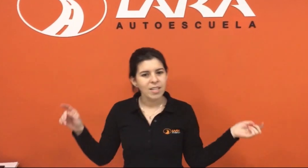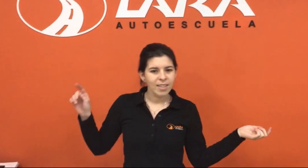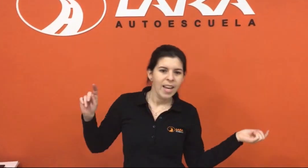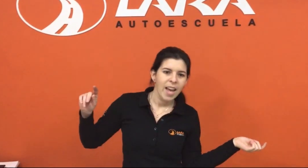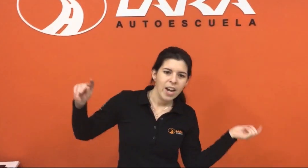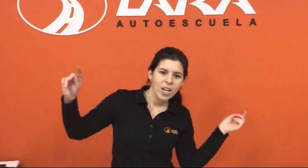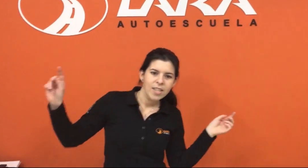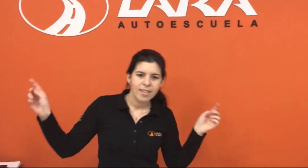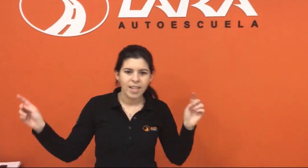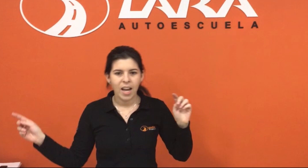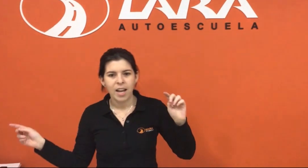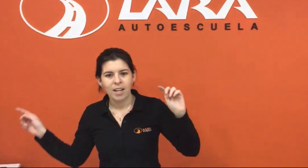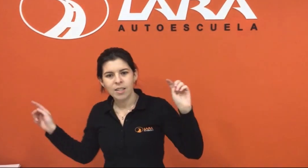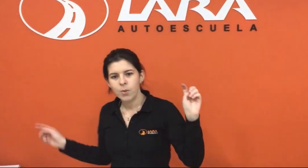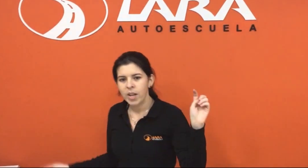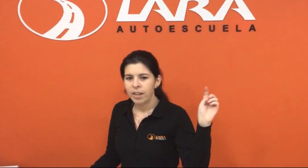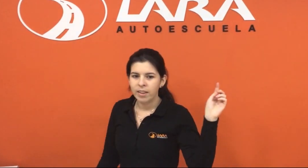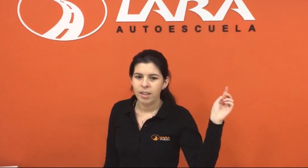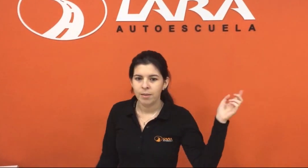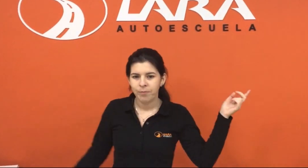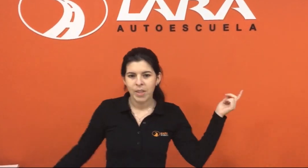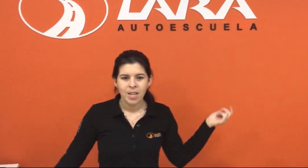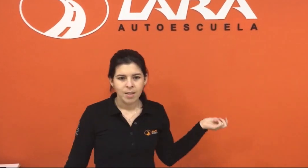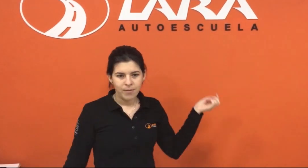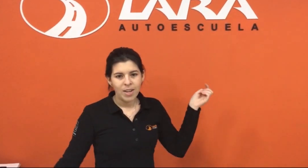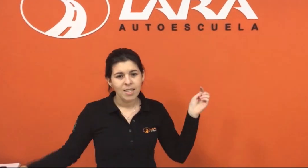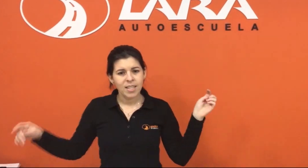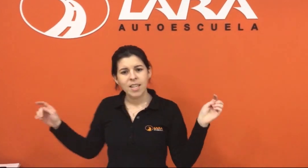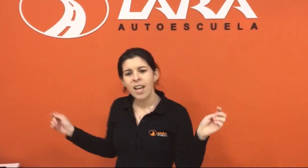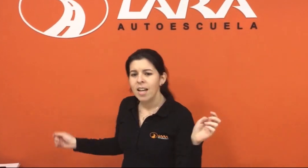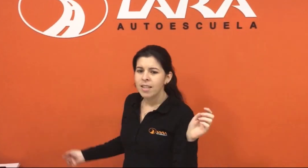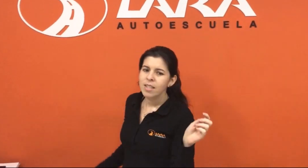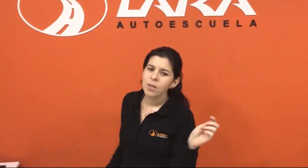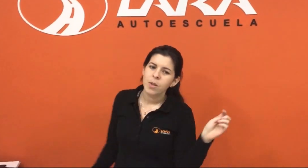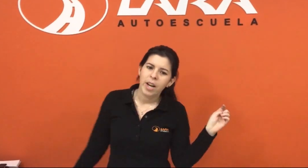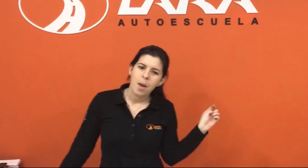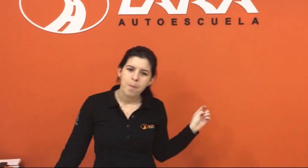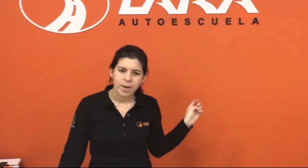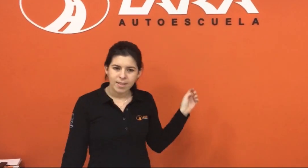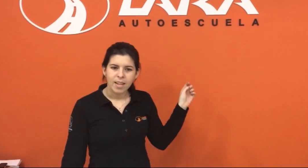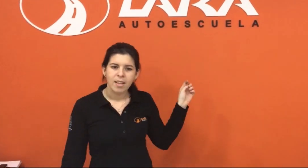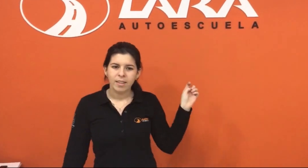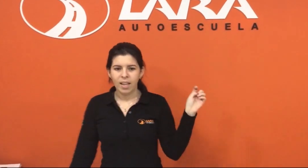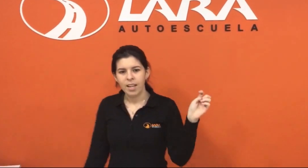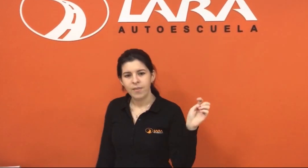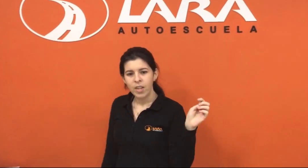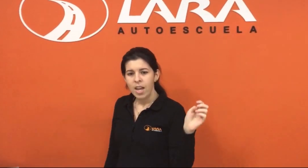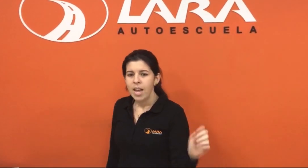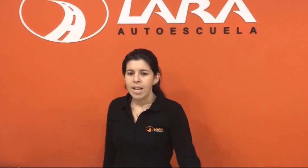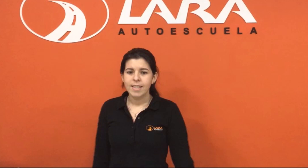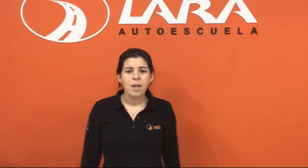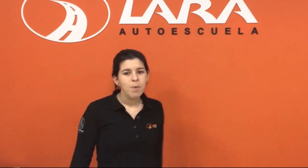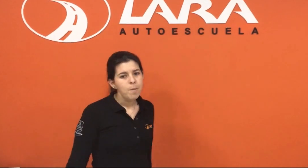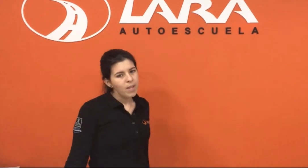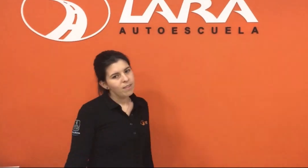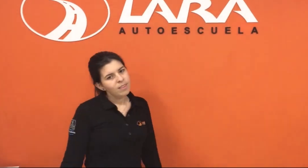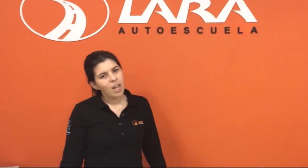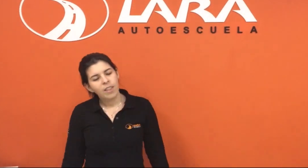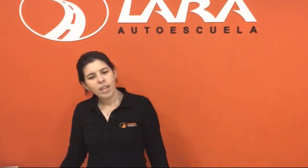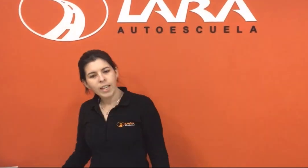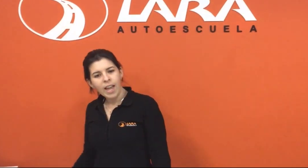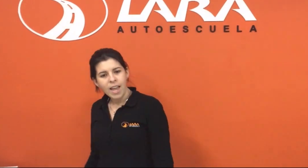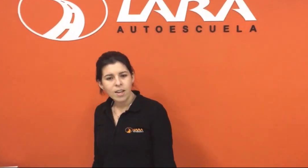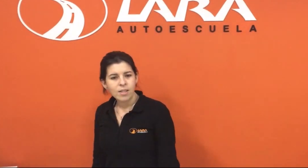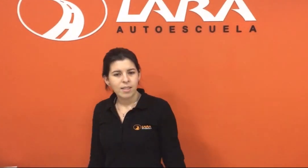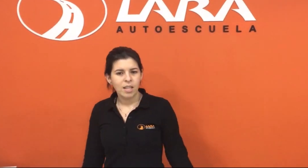A todos quiero desearles suerte, felicidad es un gran presente. Es el